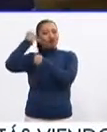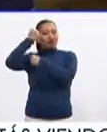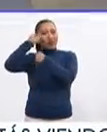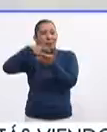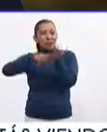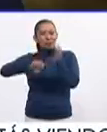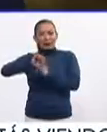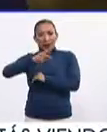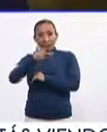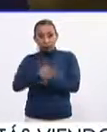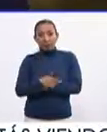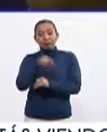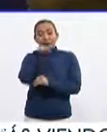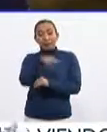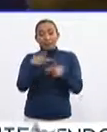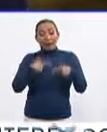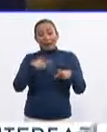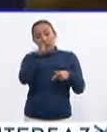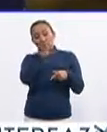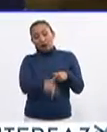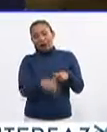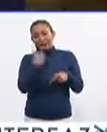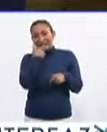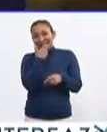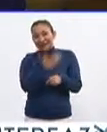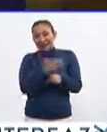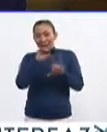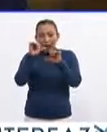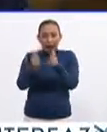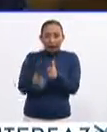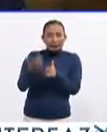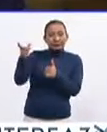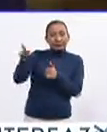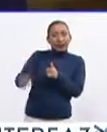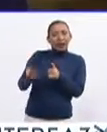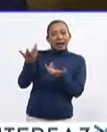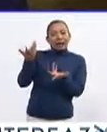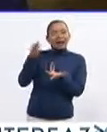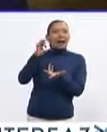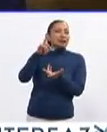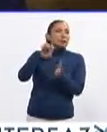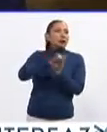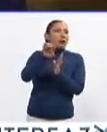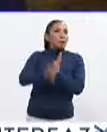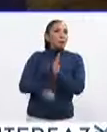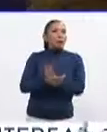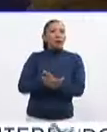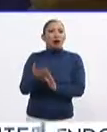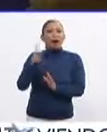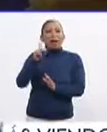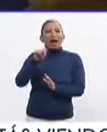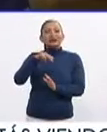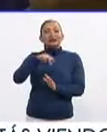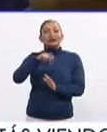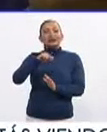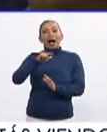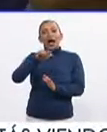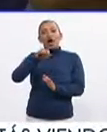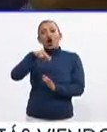de 68, que con personajes de la comedia del arte, personajes clásicos como